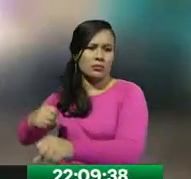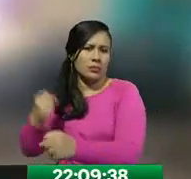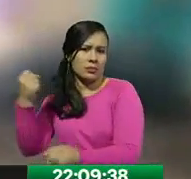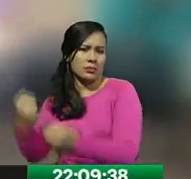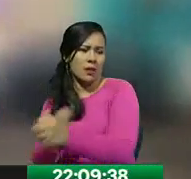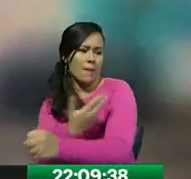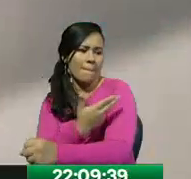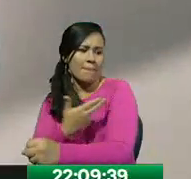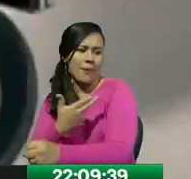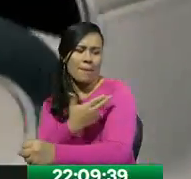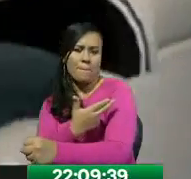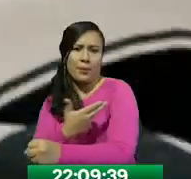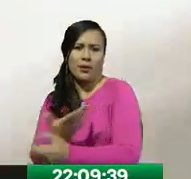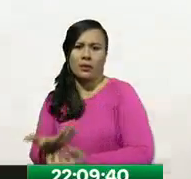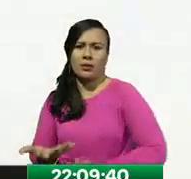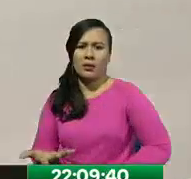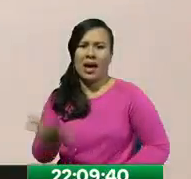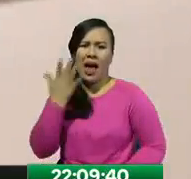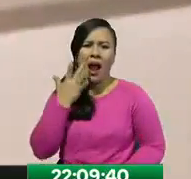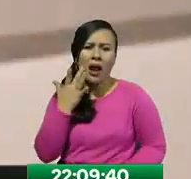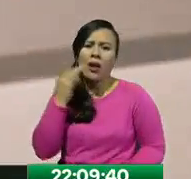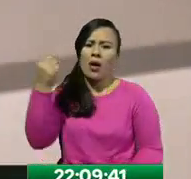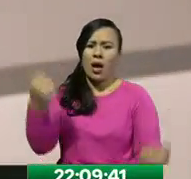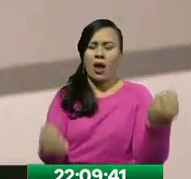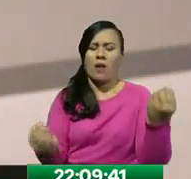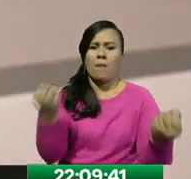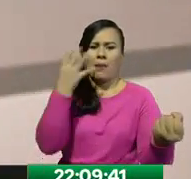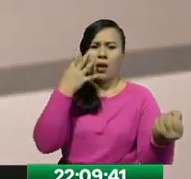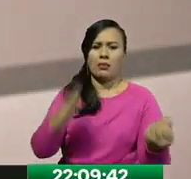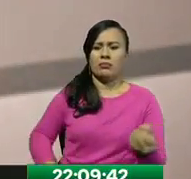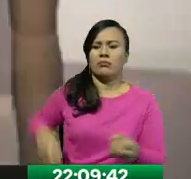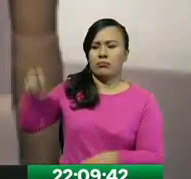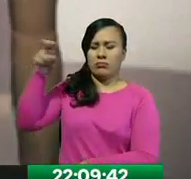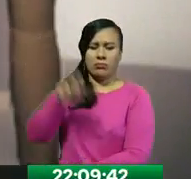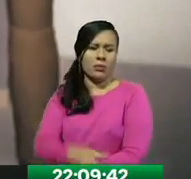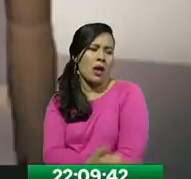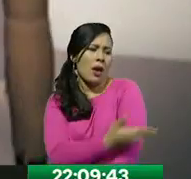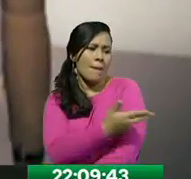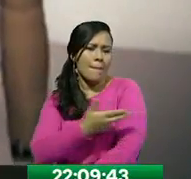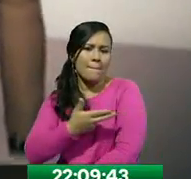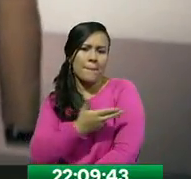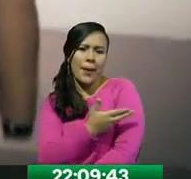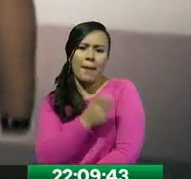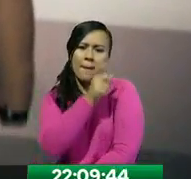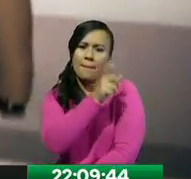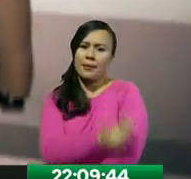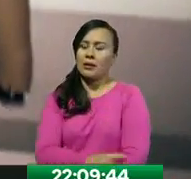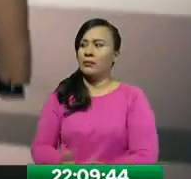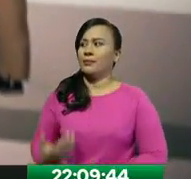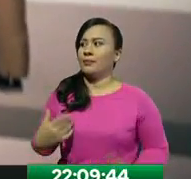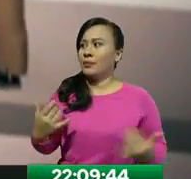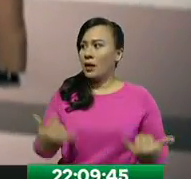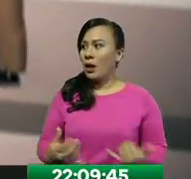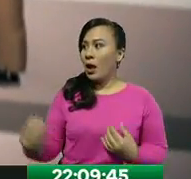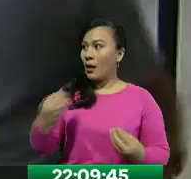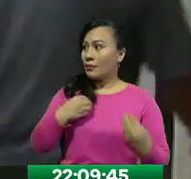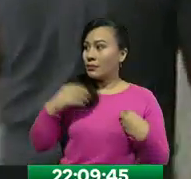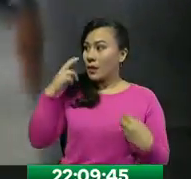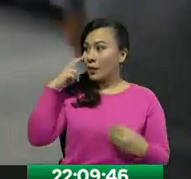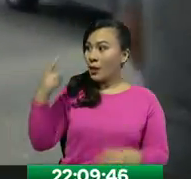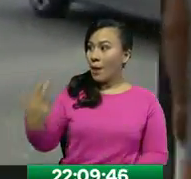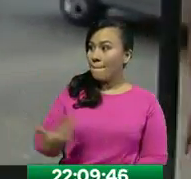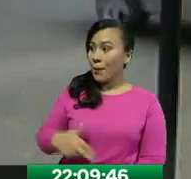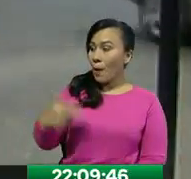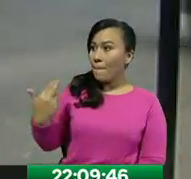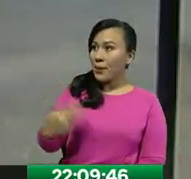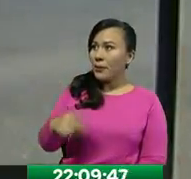le dispararon. Una camioneta blanca era. Primero se bajó uno y le disparan y se van. Dos tiros le dieron. Fue directo que ya lo